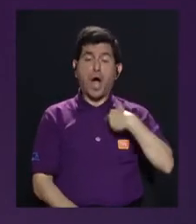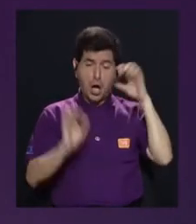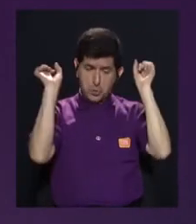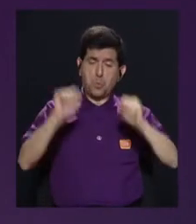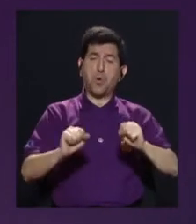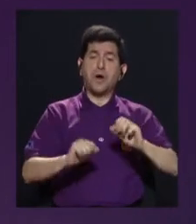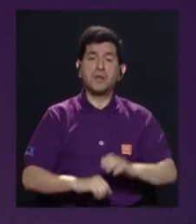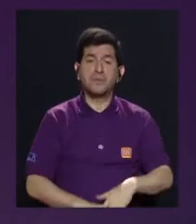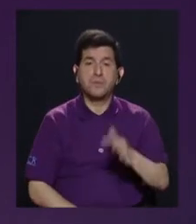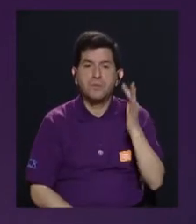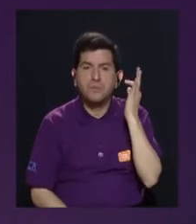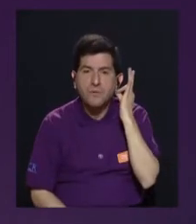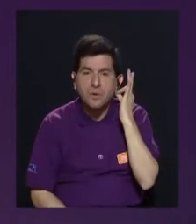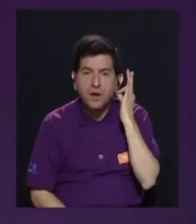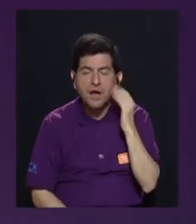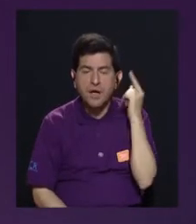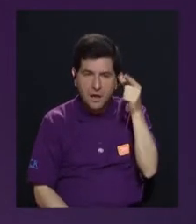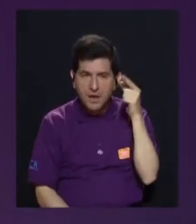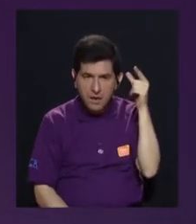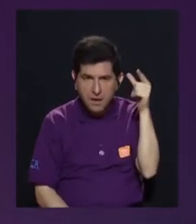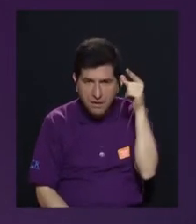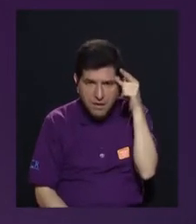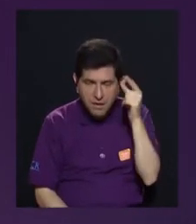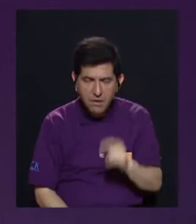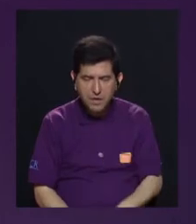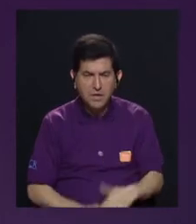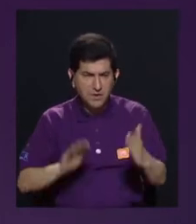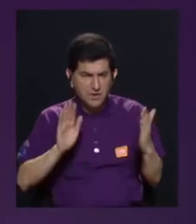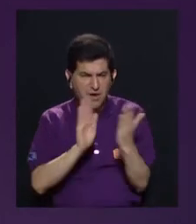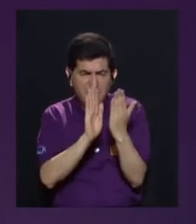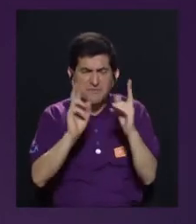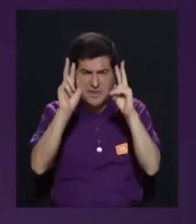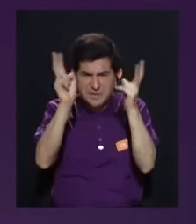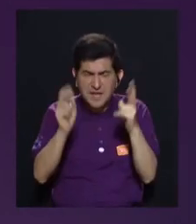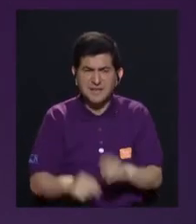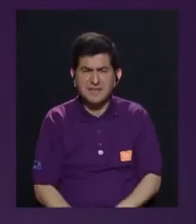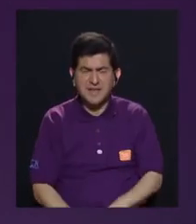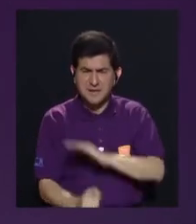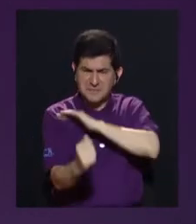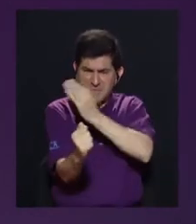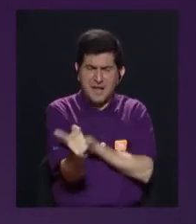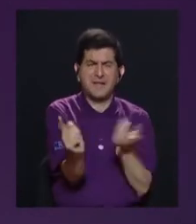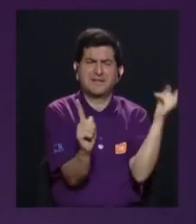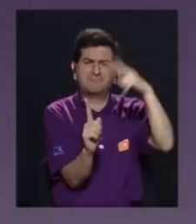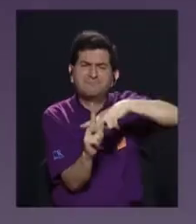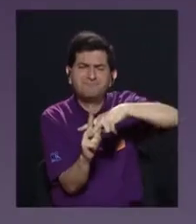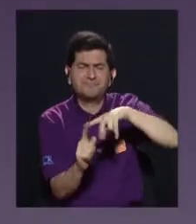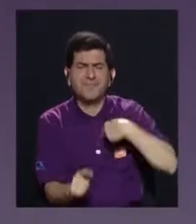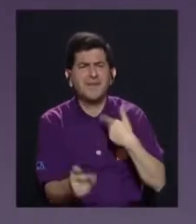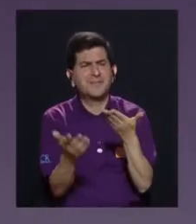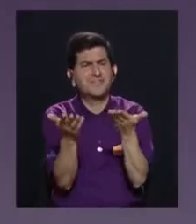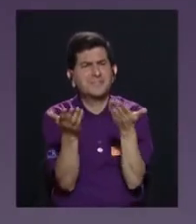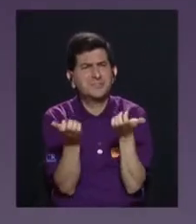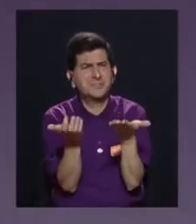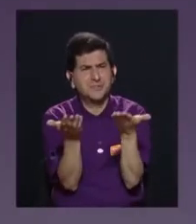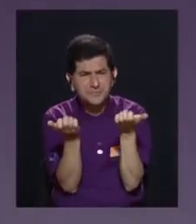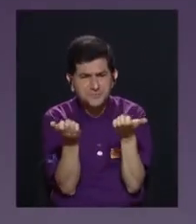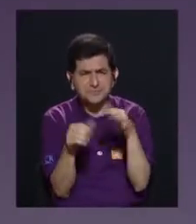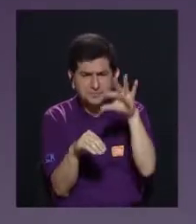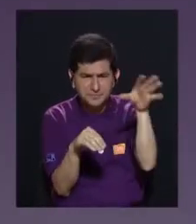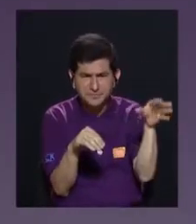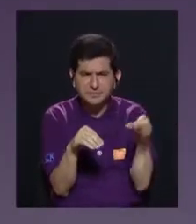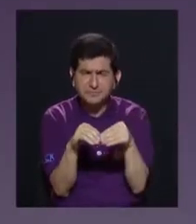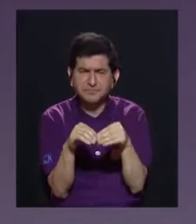puedo las mujeres evidentemente enfrentamos temas relativos al empoderamiento y yo quiero este además